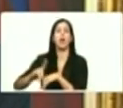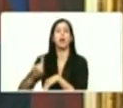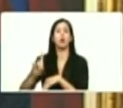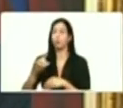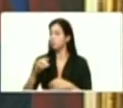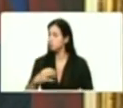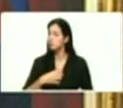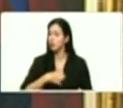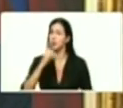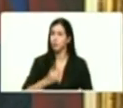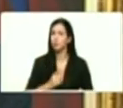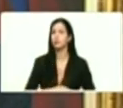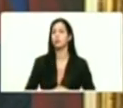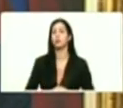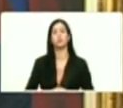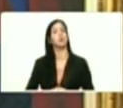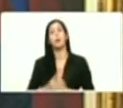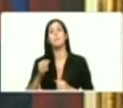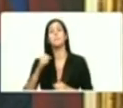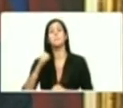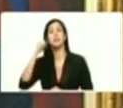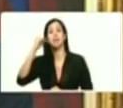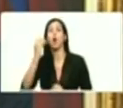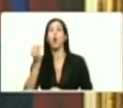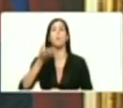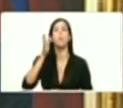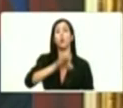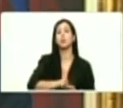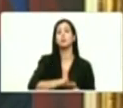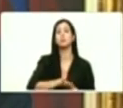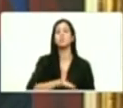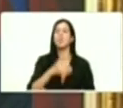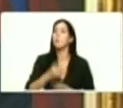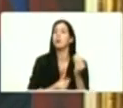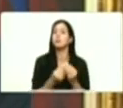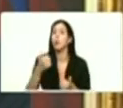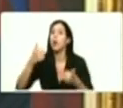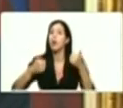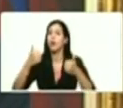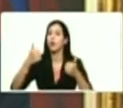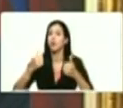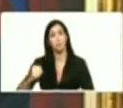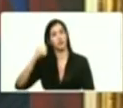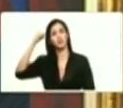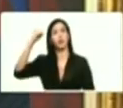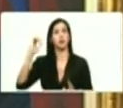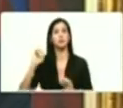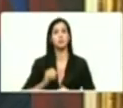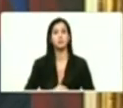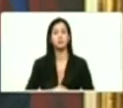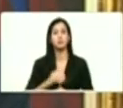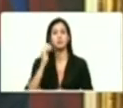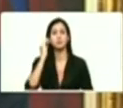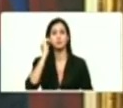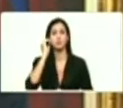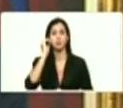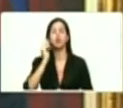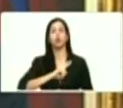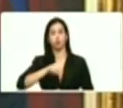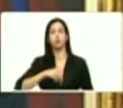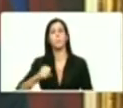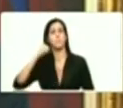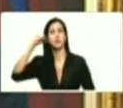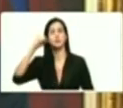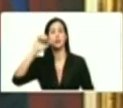o morir es necesario vencer y nosotros venceremos